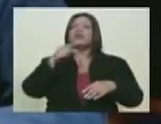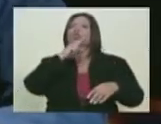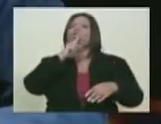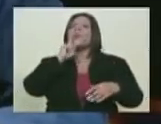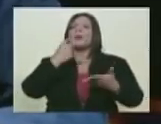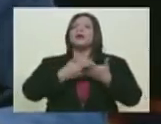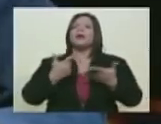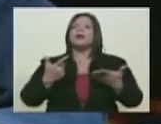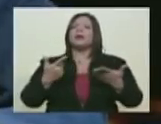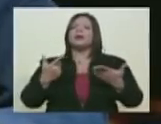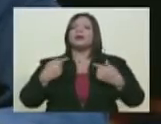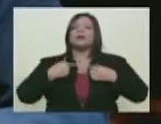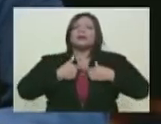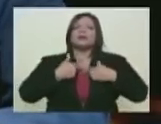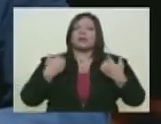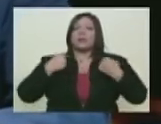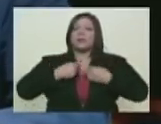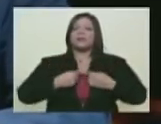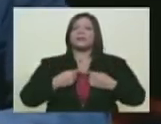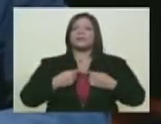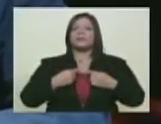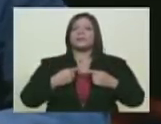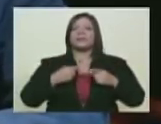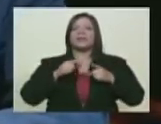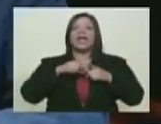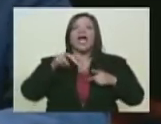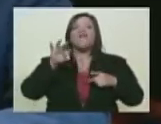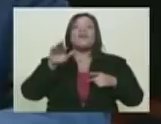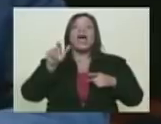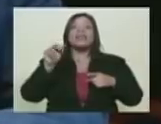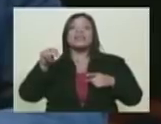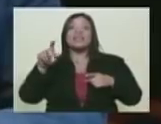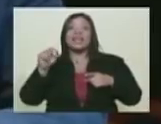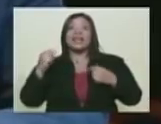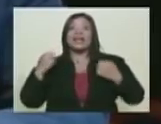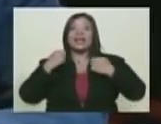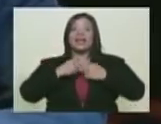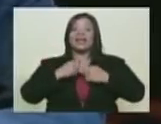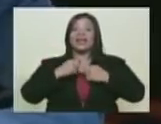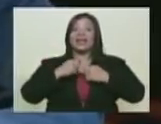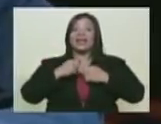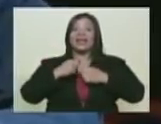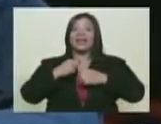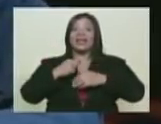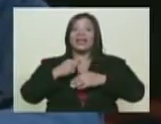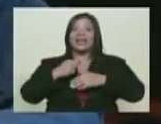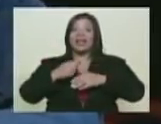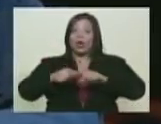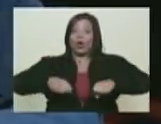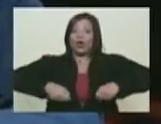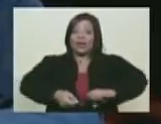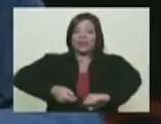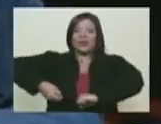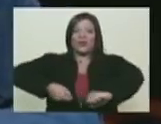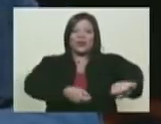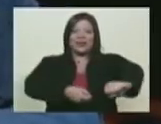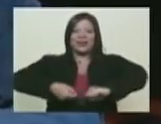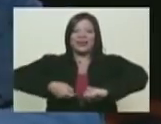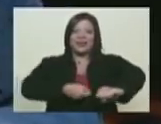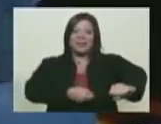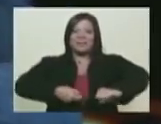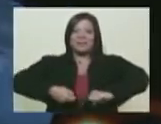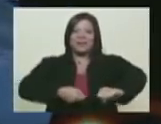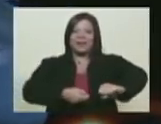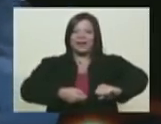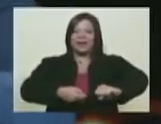son remeras o camisetas, ¿no? Resulta que franela es lo que nosotros llamamos. El suelo, exacto, el coleto. Tocado. Es coleto para